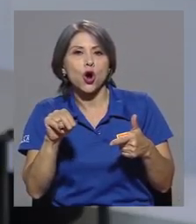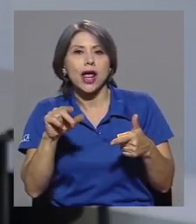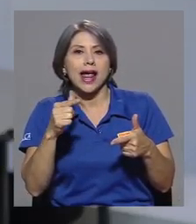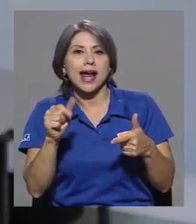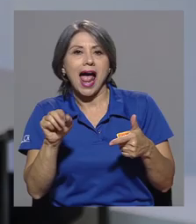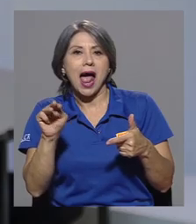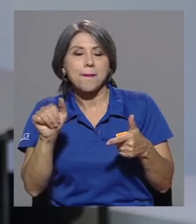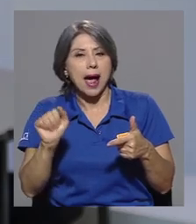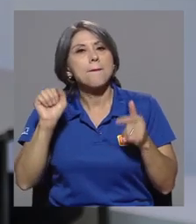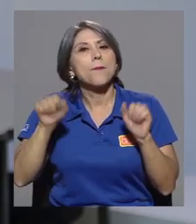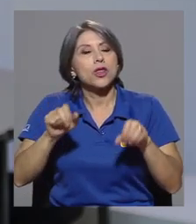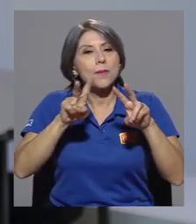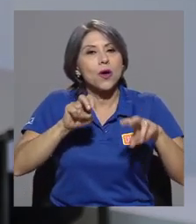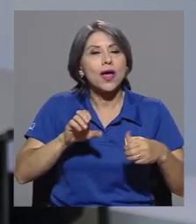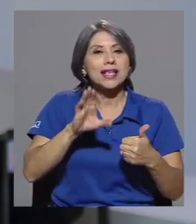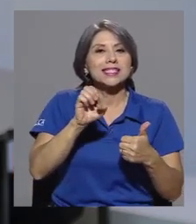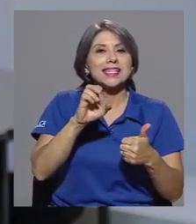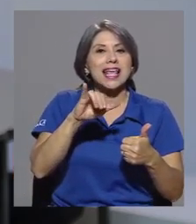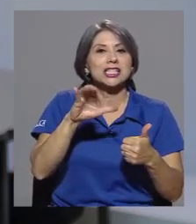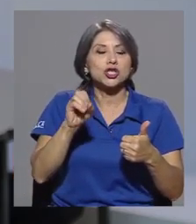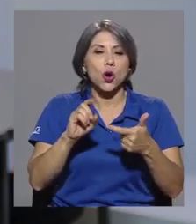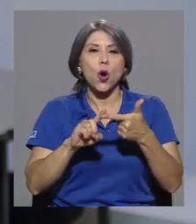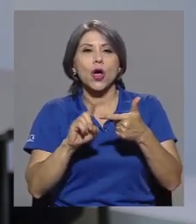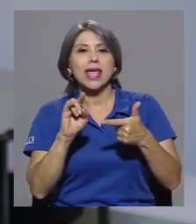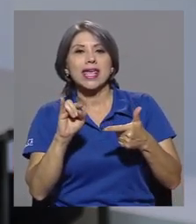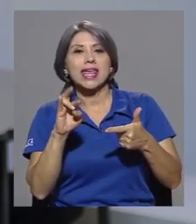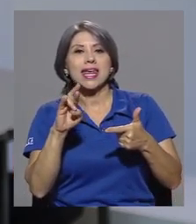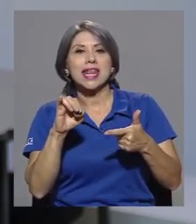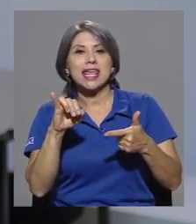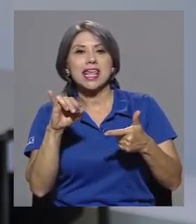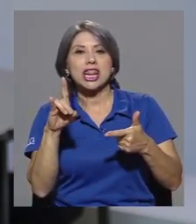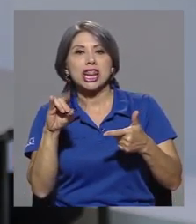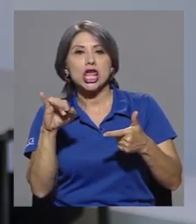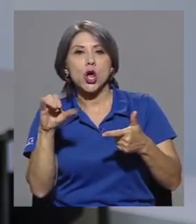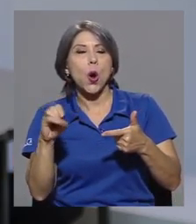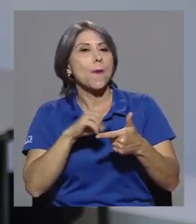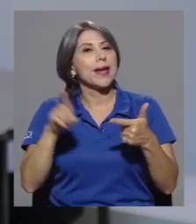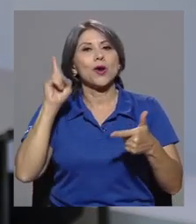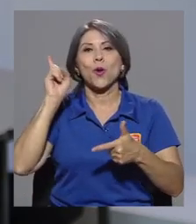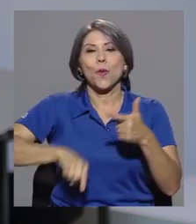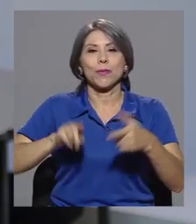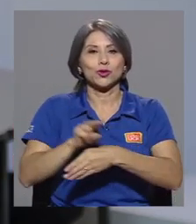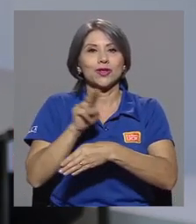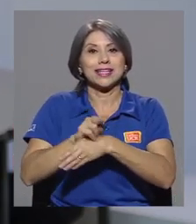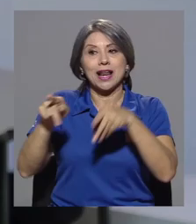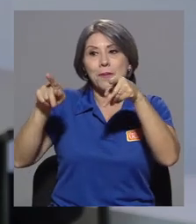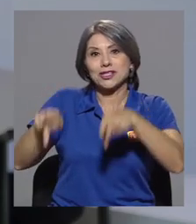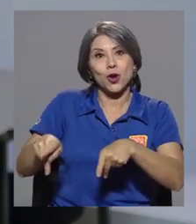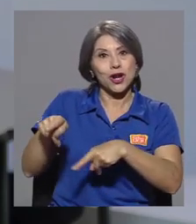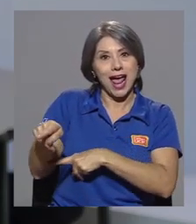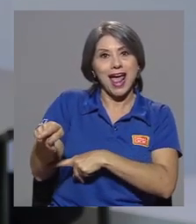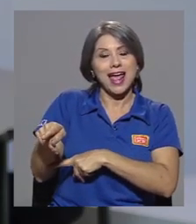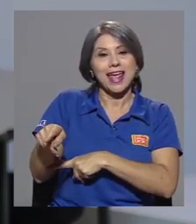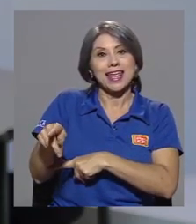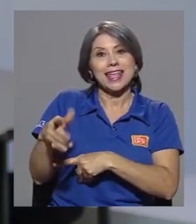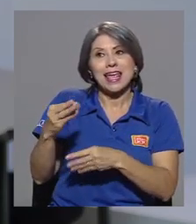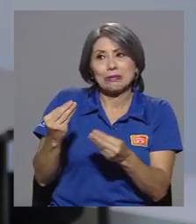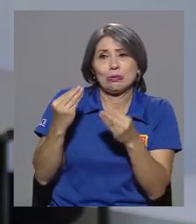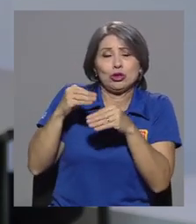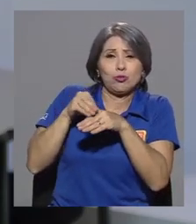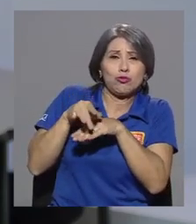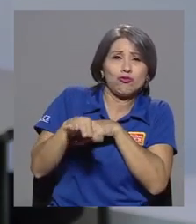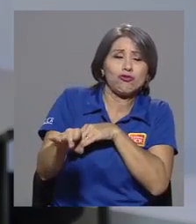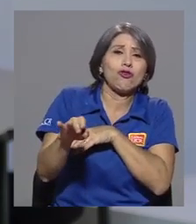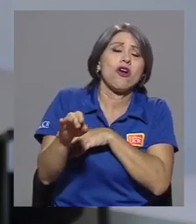Podríamos analizar cesio o iridio, pero no podemos utilizarla para una persona que se sobreirradió con